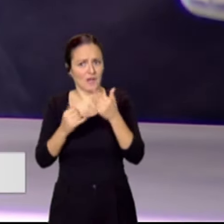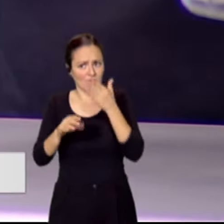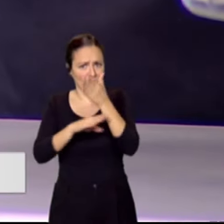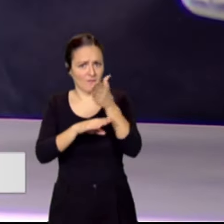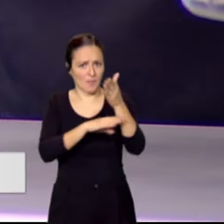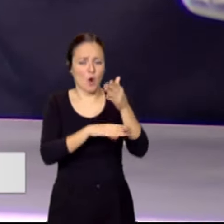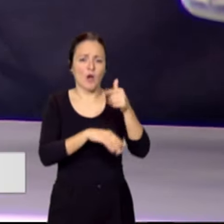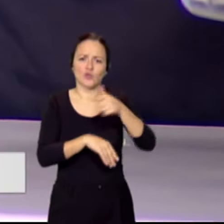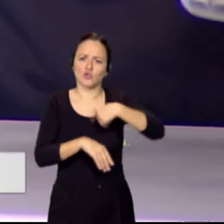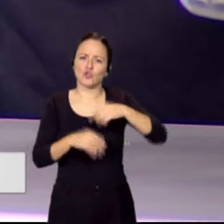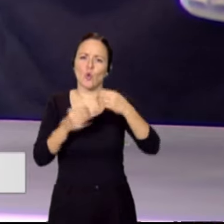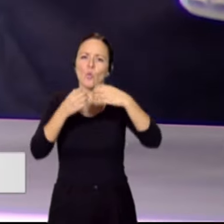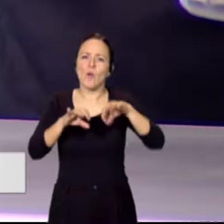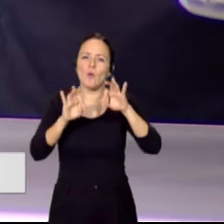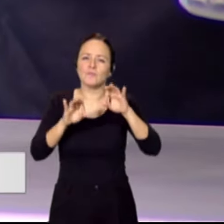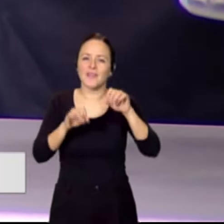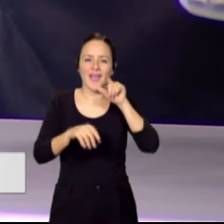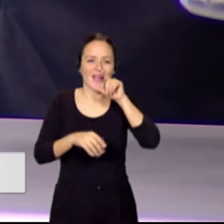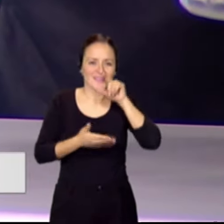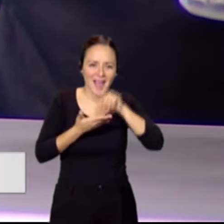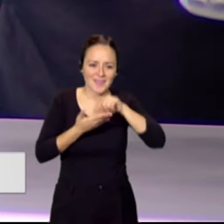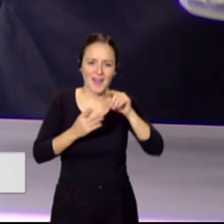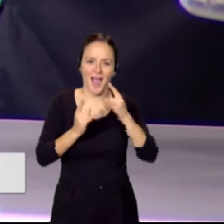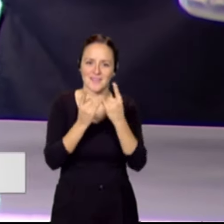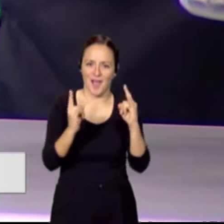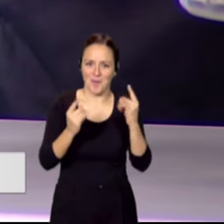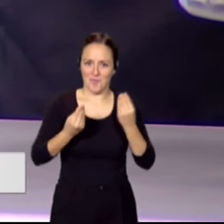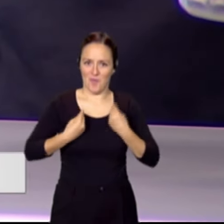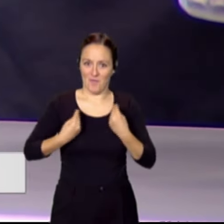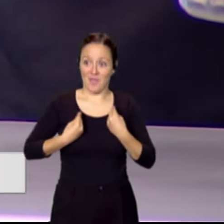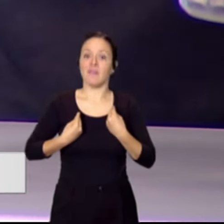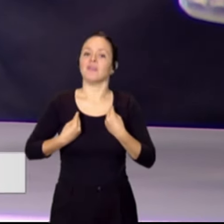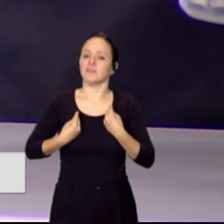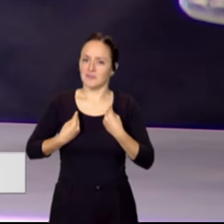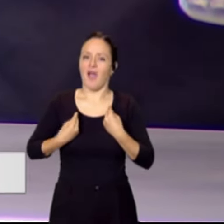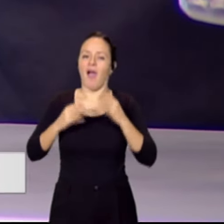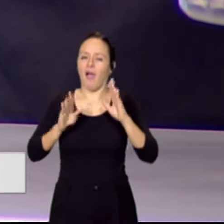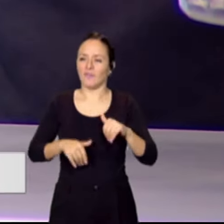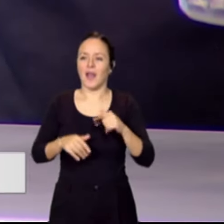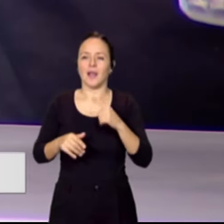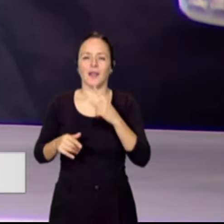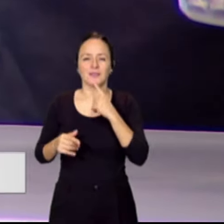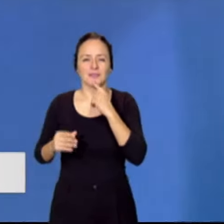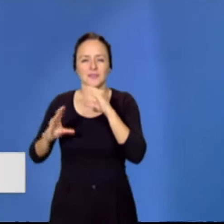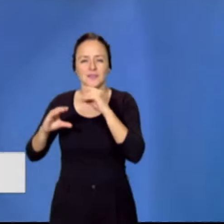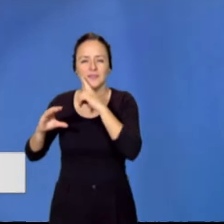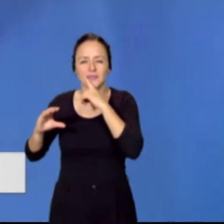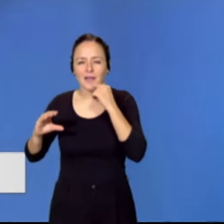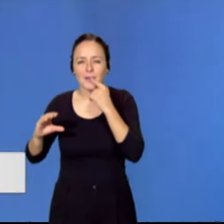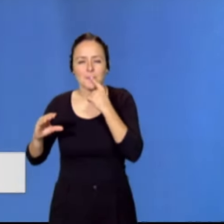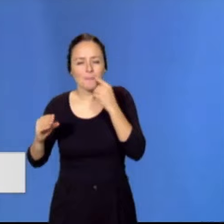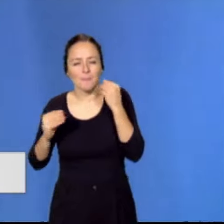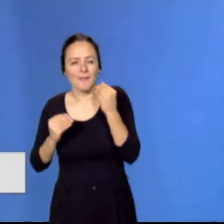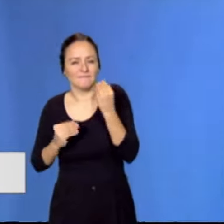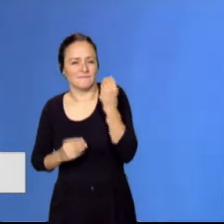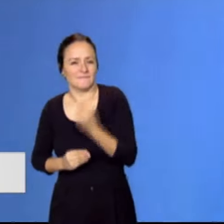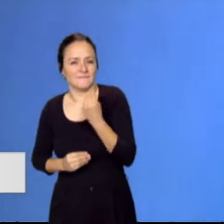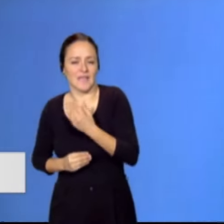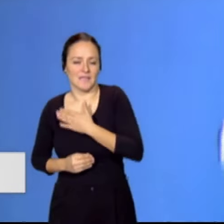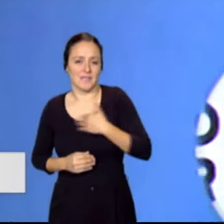un huevo campero donde nos aseguramos que el sabor final de la tarta pues sea más exquisito pero también hay eh